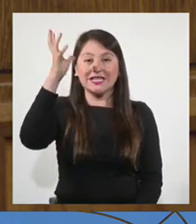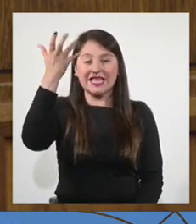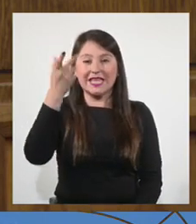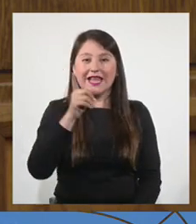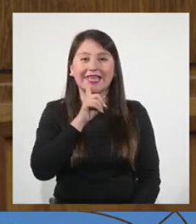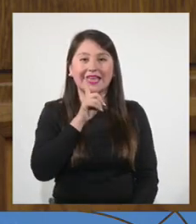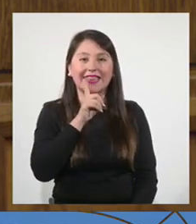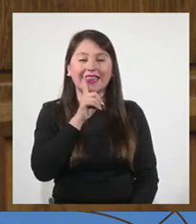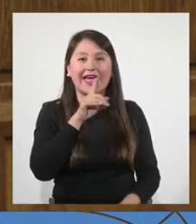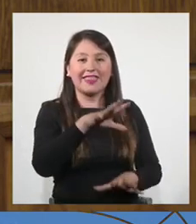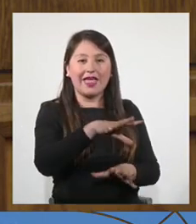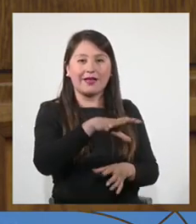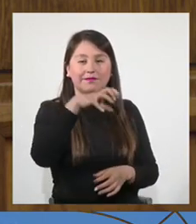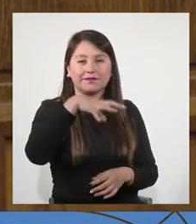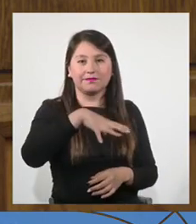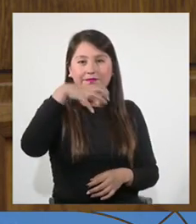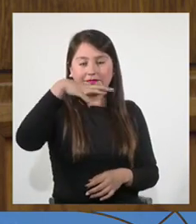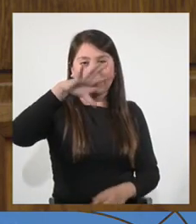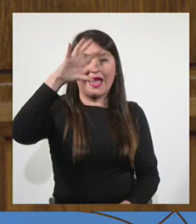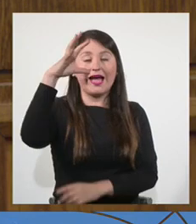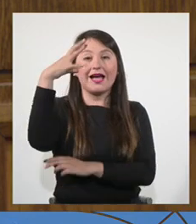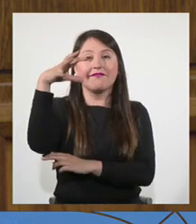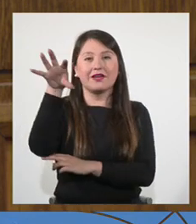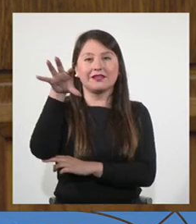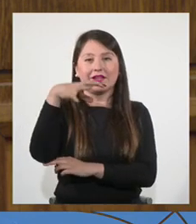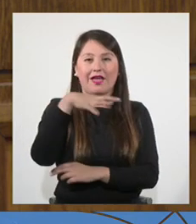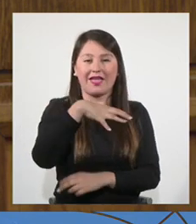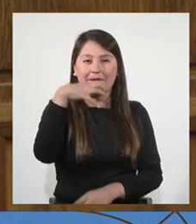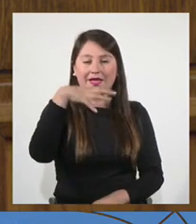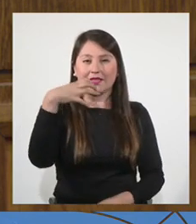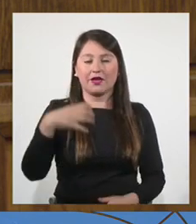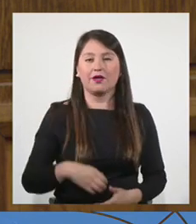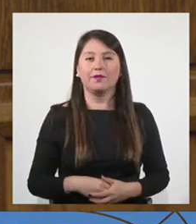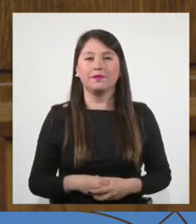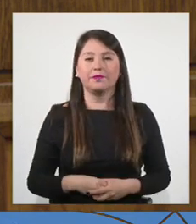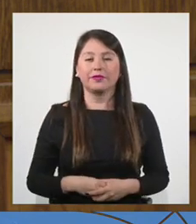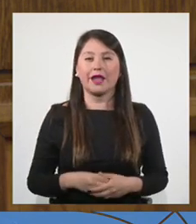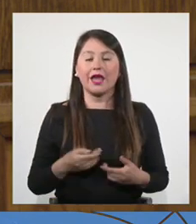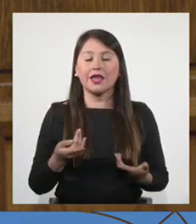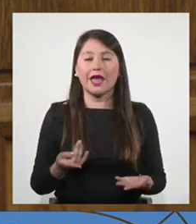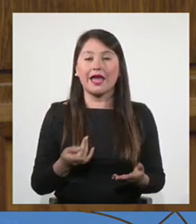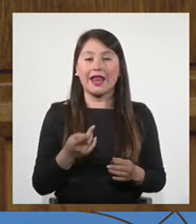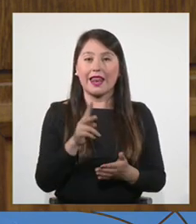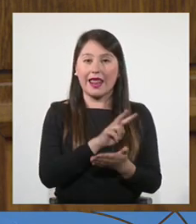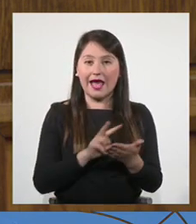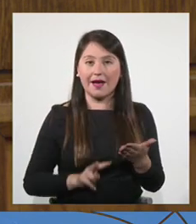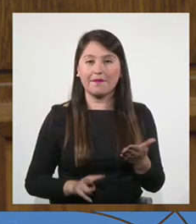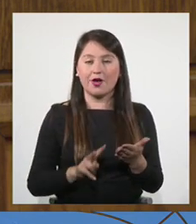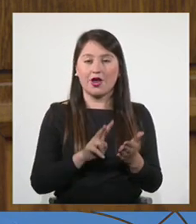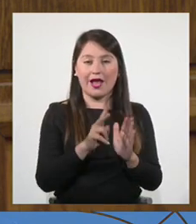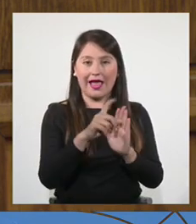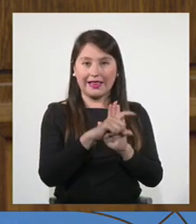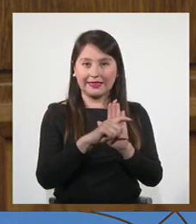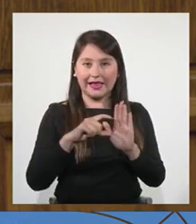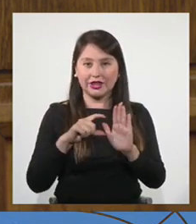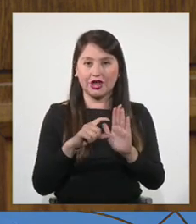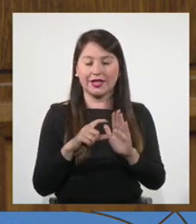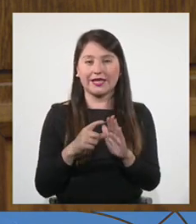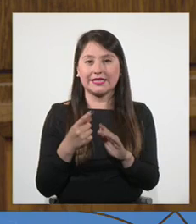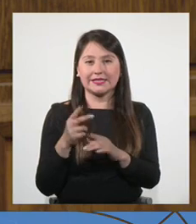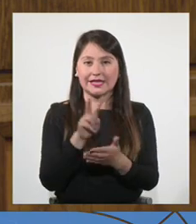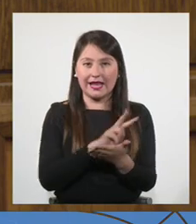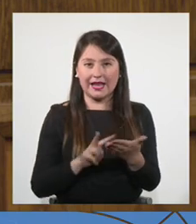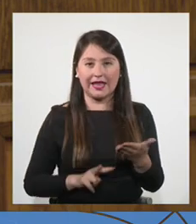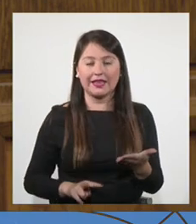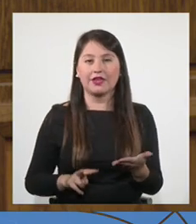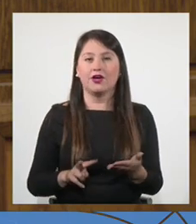con la ley, la nueva ley de ONEMI. Y yo pediría que en esto mantengamos el texto que se ha aprobado, que es lo que ha sido lo que hemos